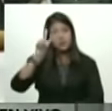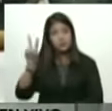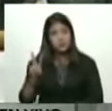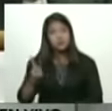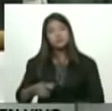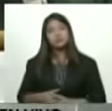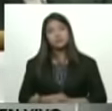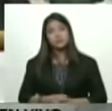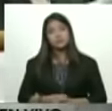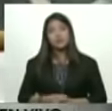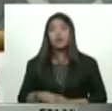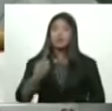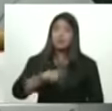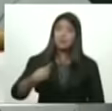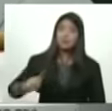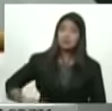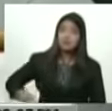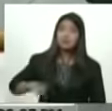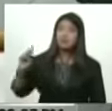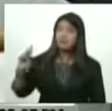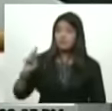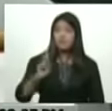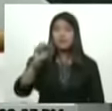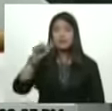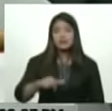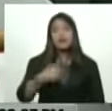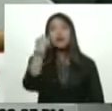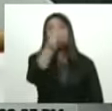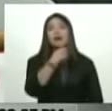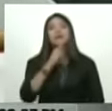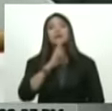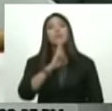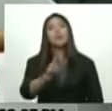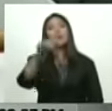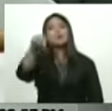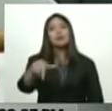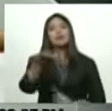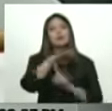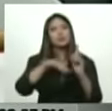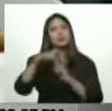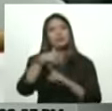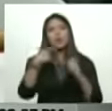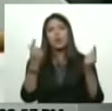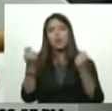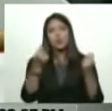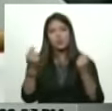esté el presidente dando la cara en esta coyuntura